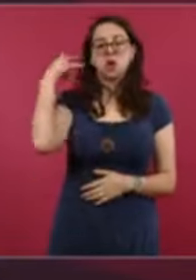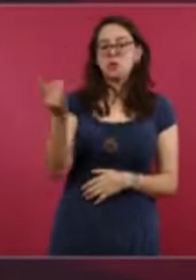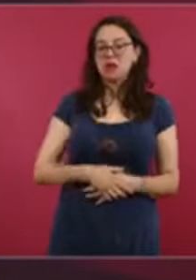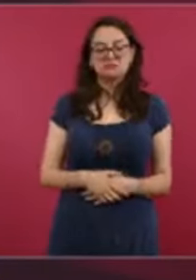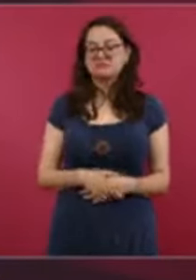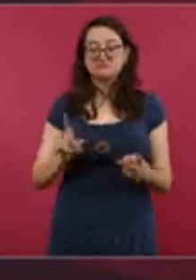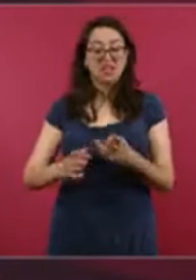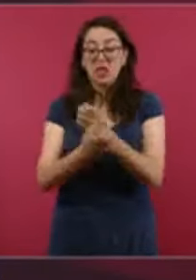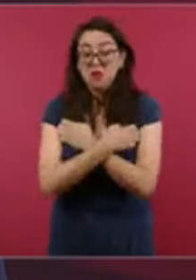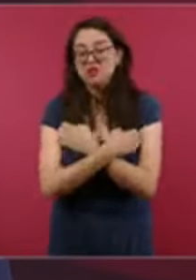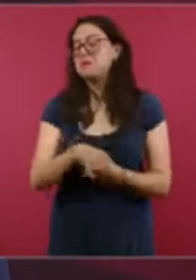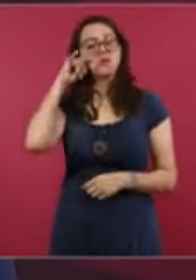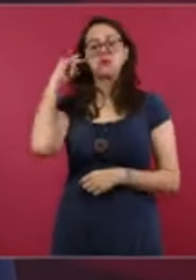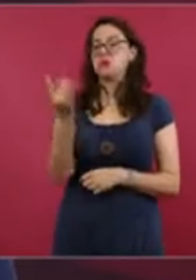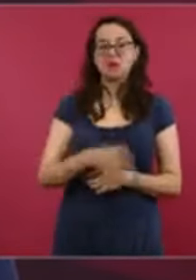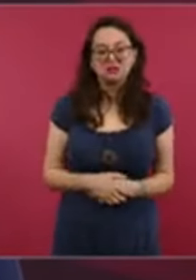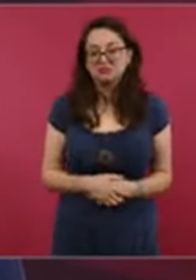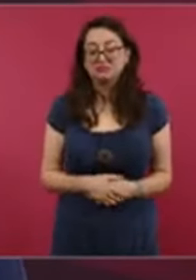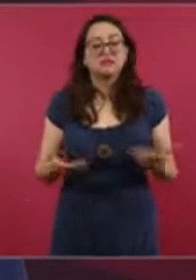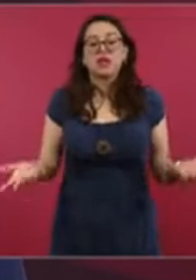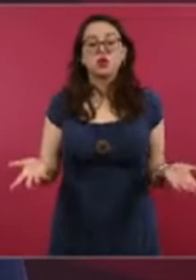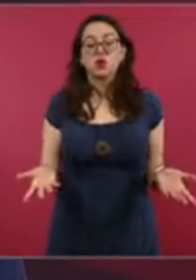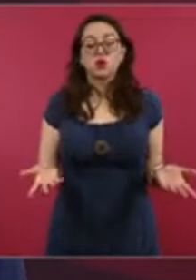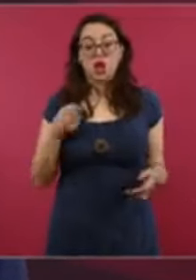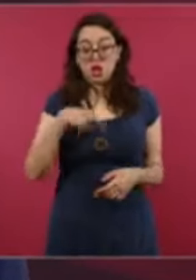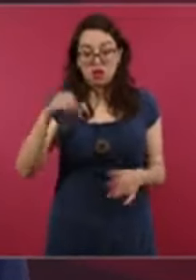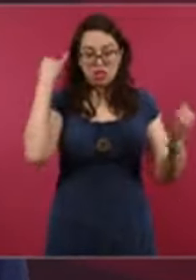Aún así, no pudieron